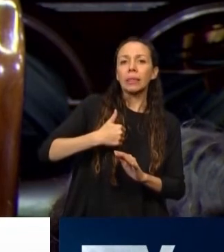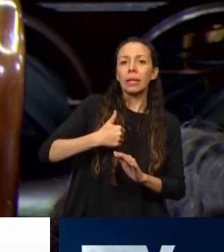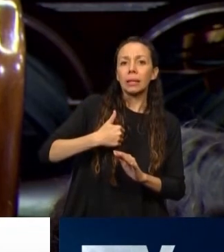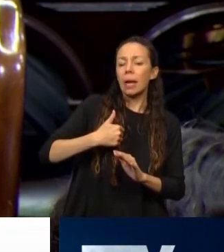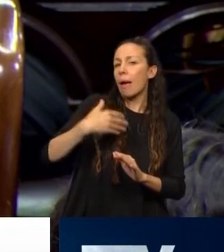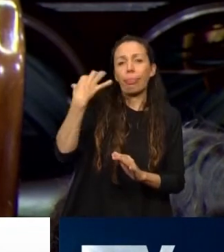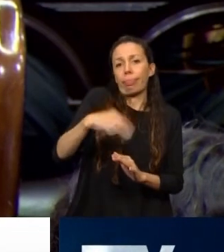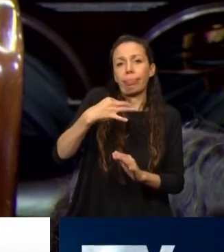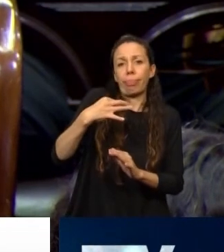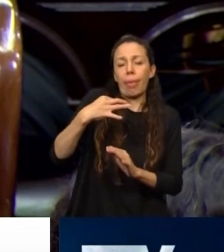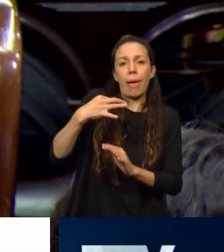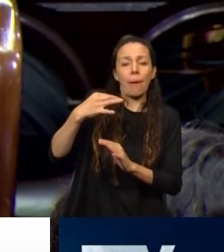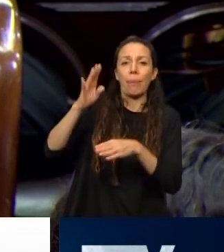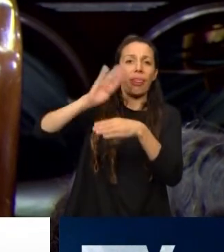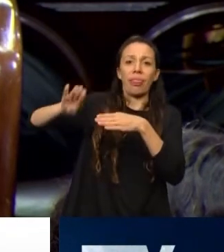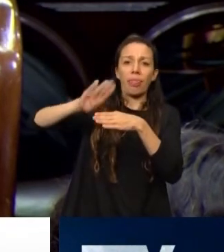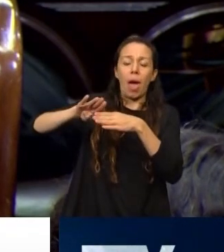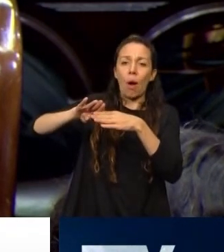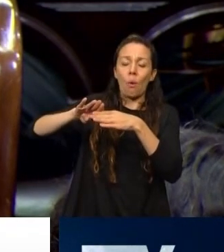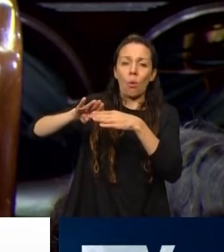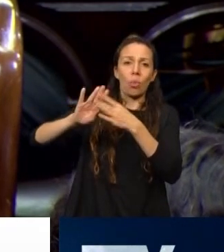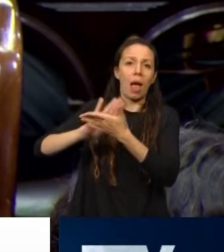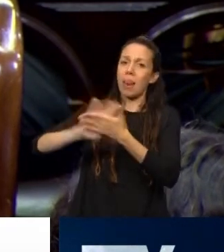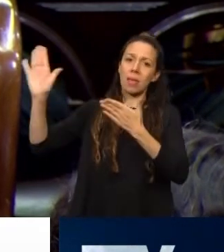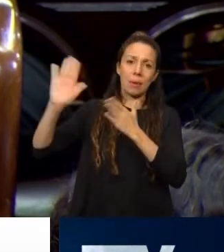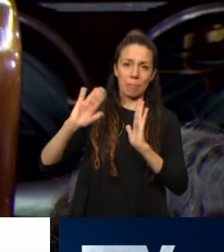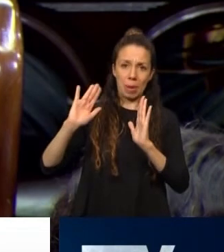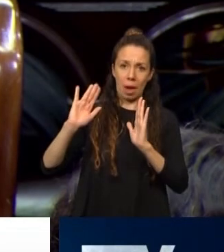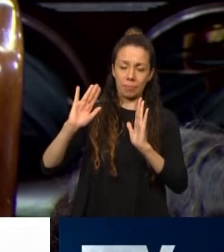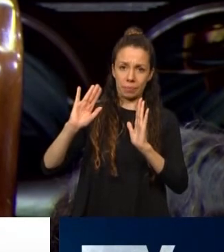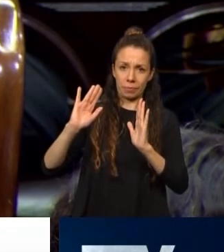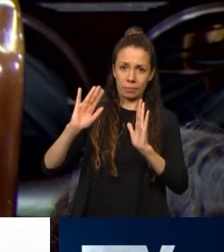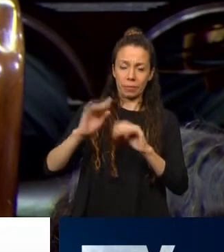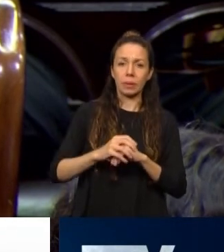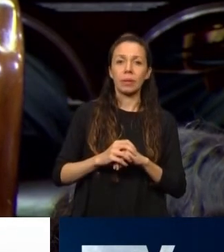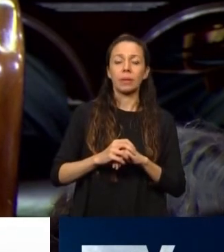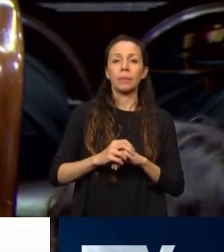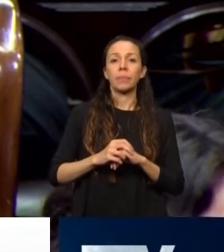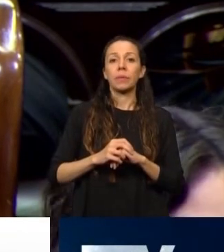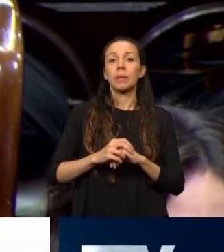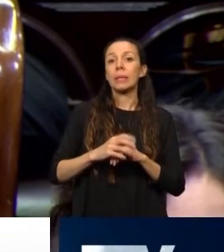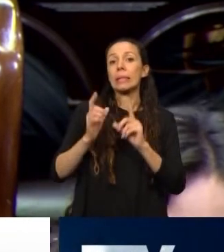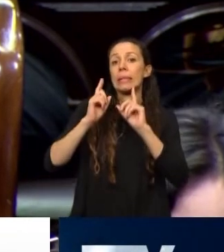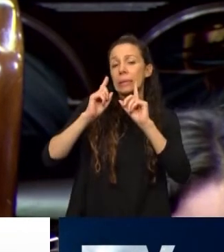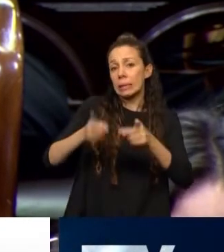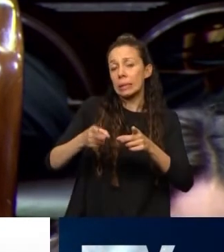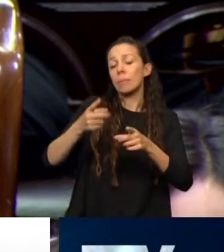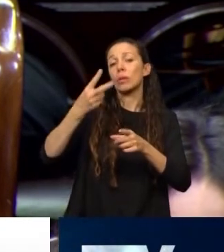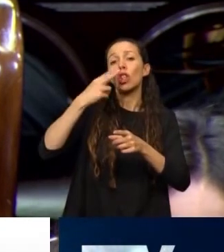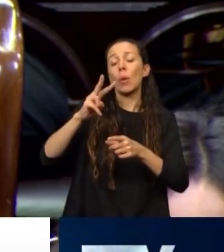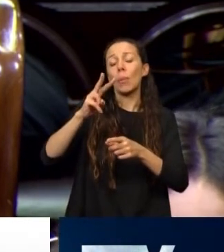la deuda con el Fondo Monetario Internacional entre diciembre del 2005 y la materialización concreta en enero del